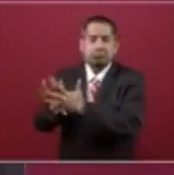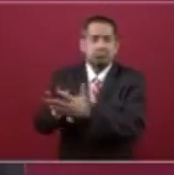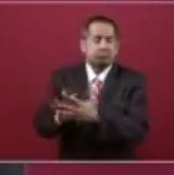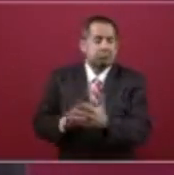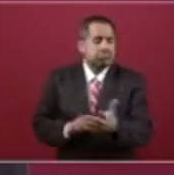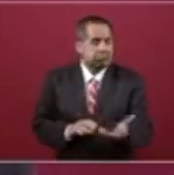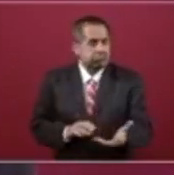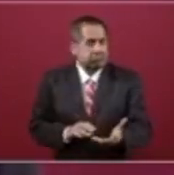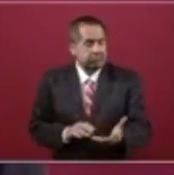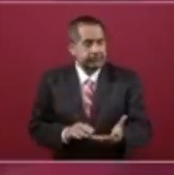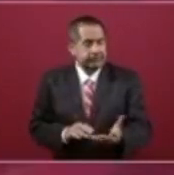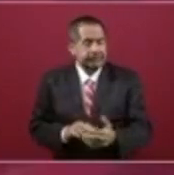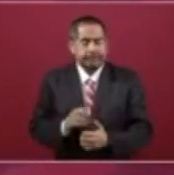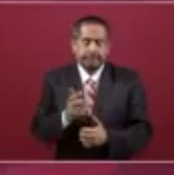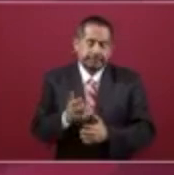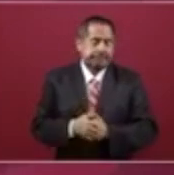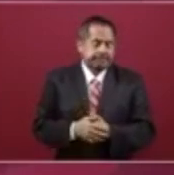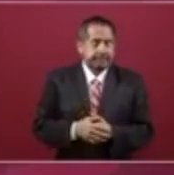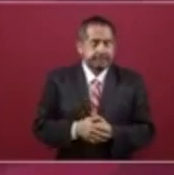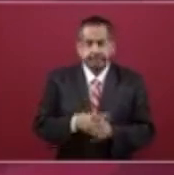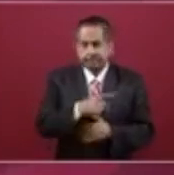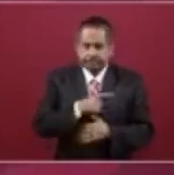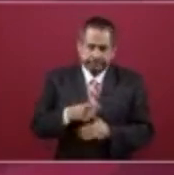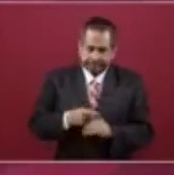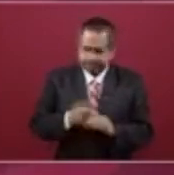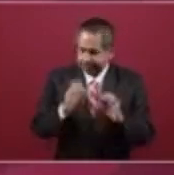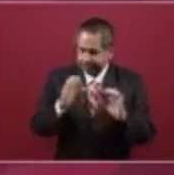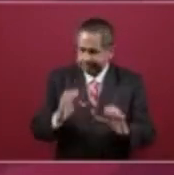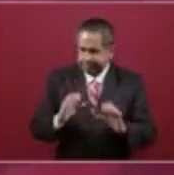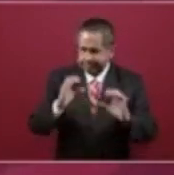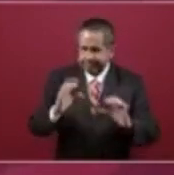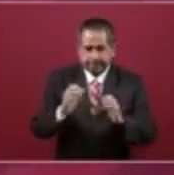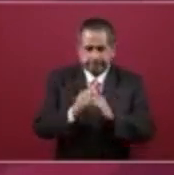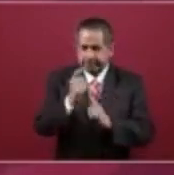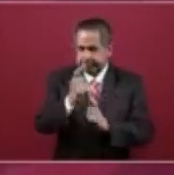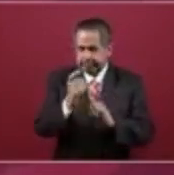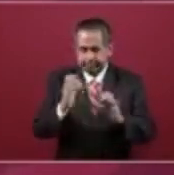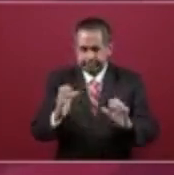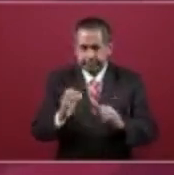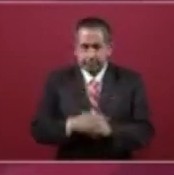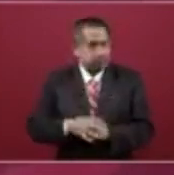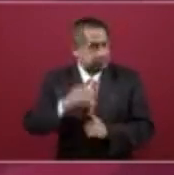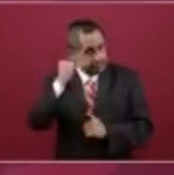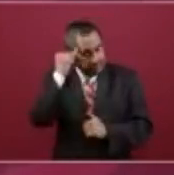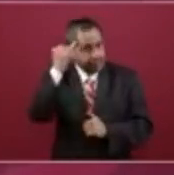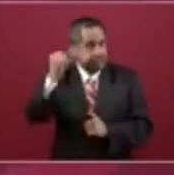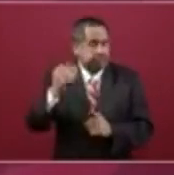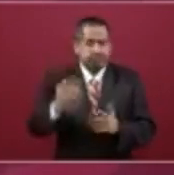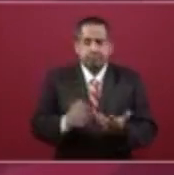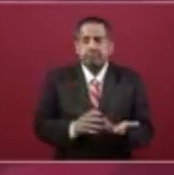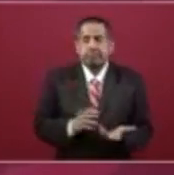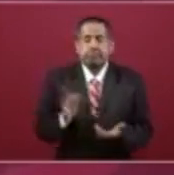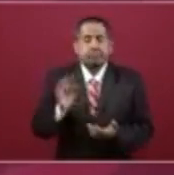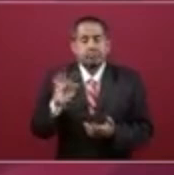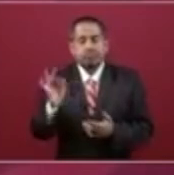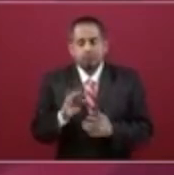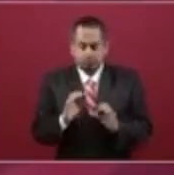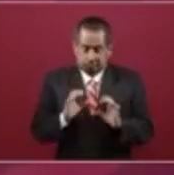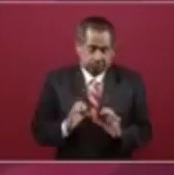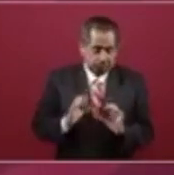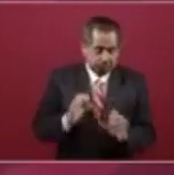Entonces, hay que tener mucho cuidado con eso. Imagínense si no